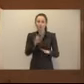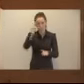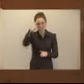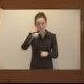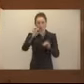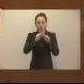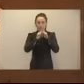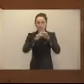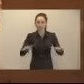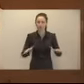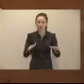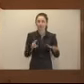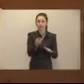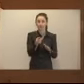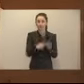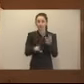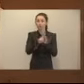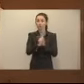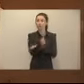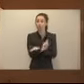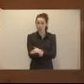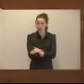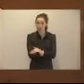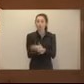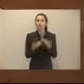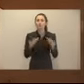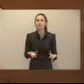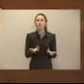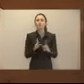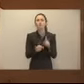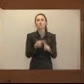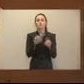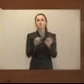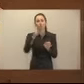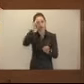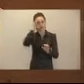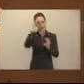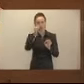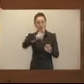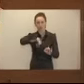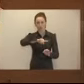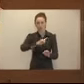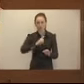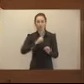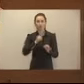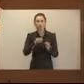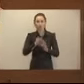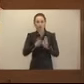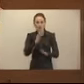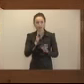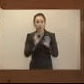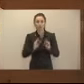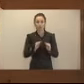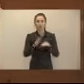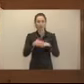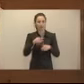alcance dunha proposición non de lei e máis con el sentido nel que apunta el de